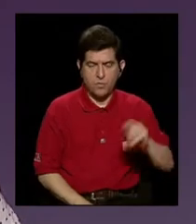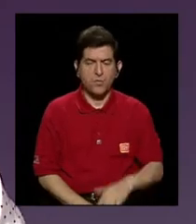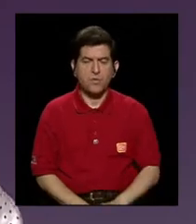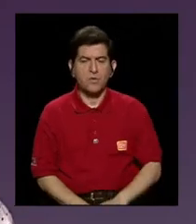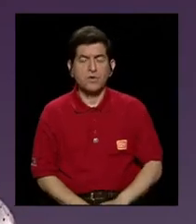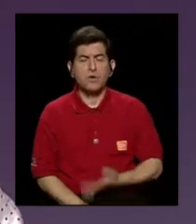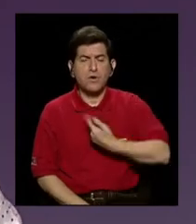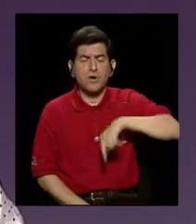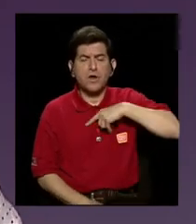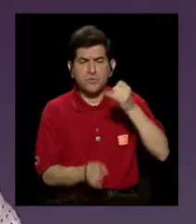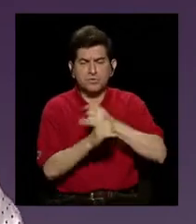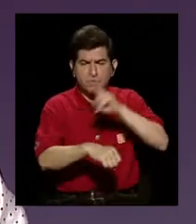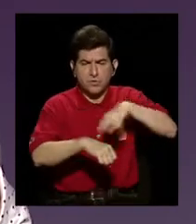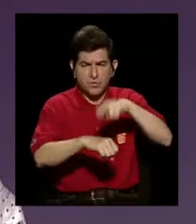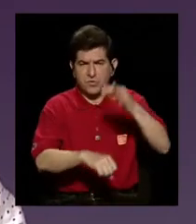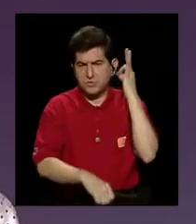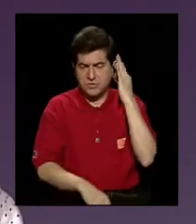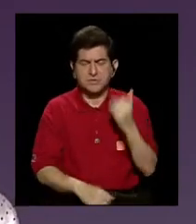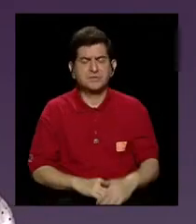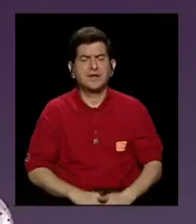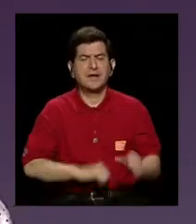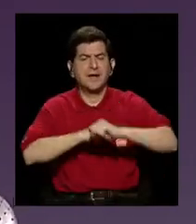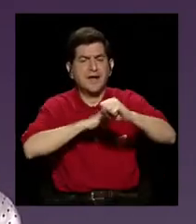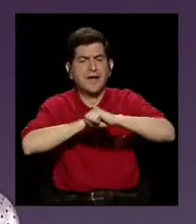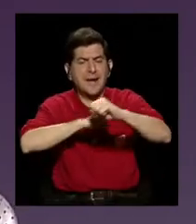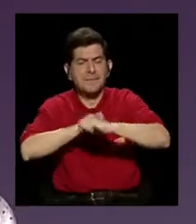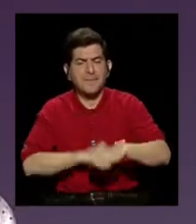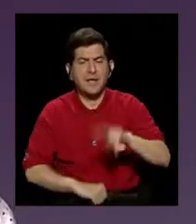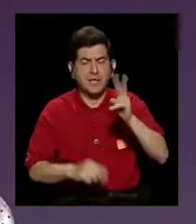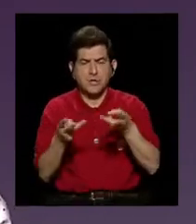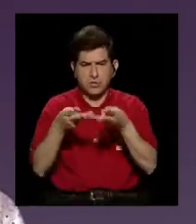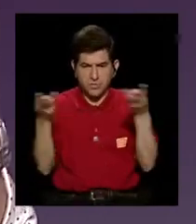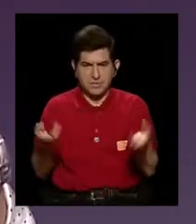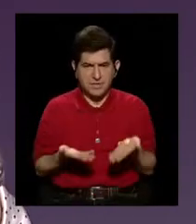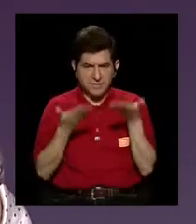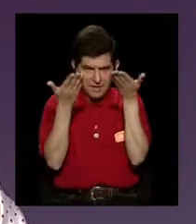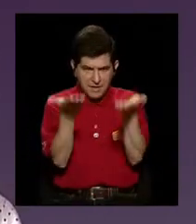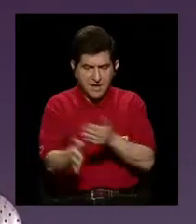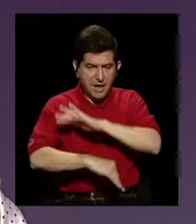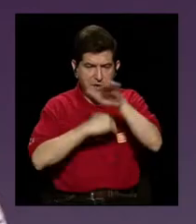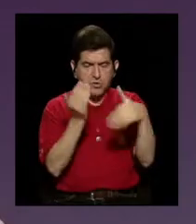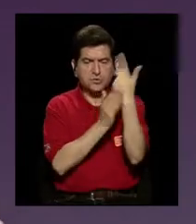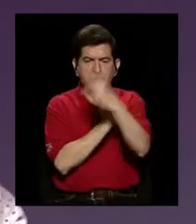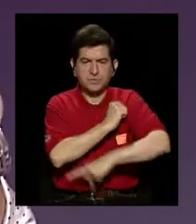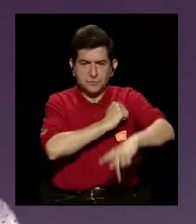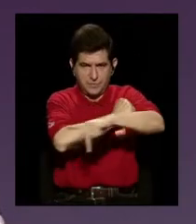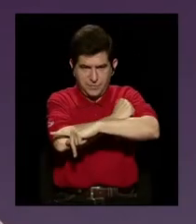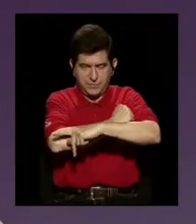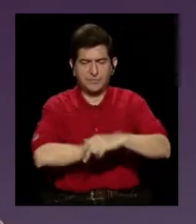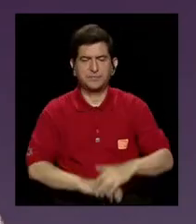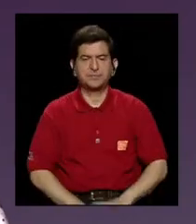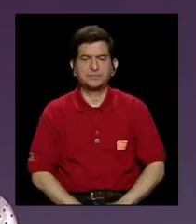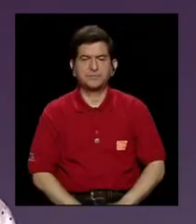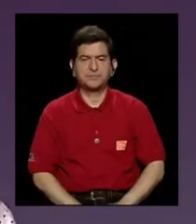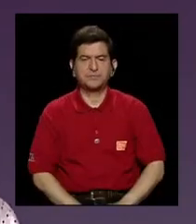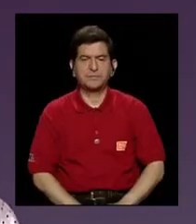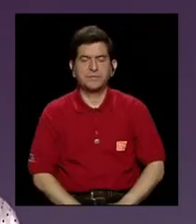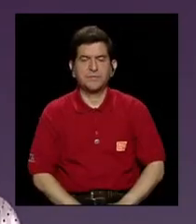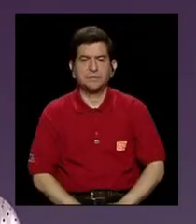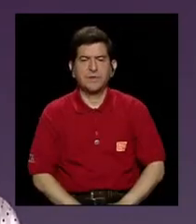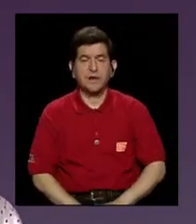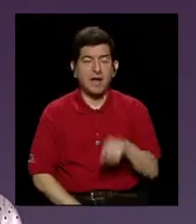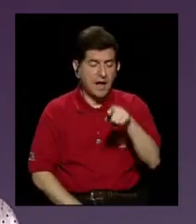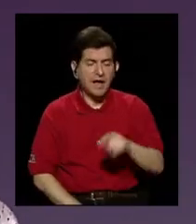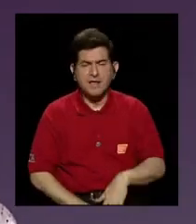911. Y además nosotros en el INAMU hicimos una campaña con 2 materiales que se entregaron en todo el país.